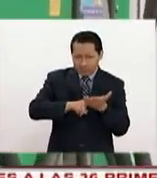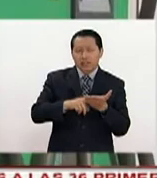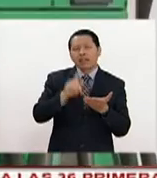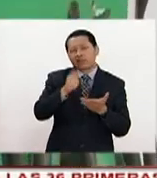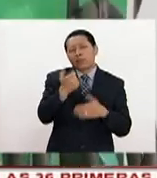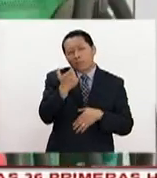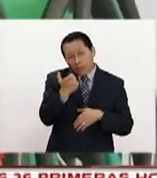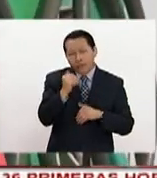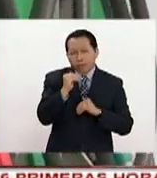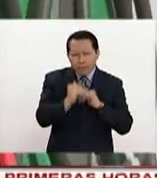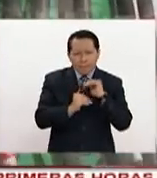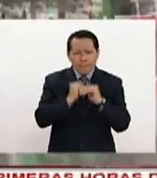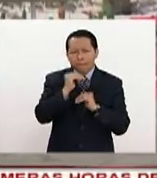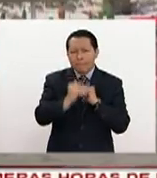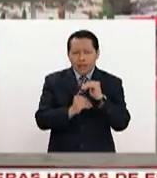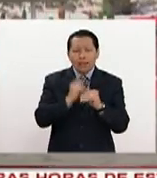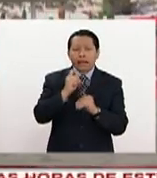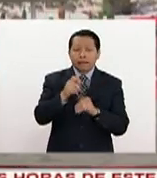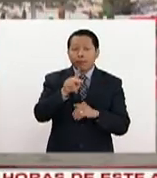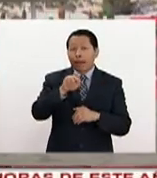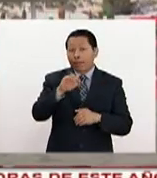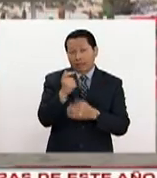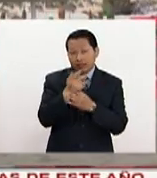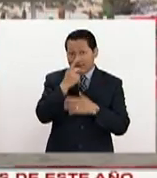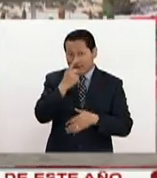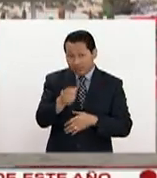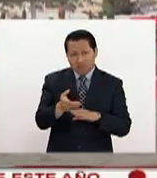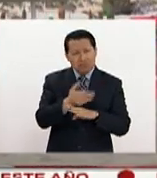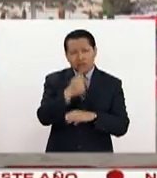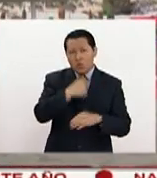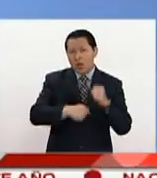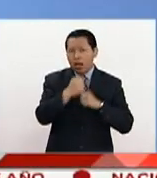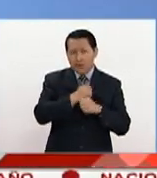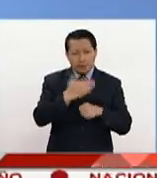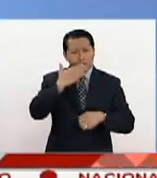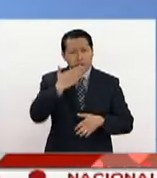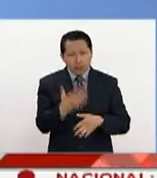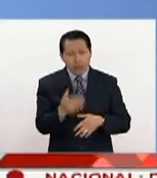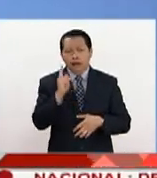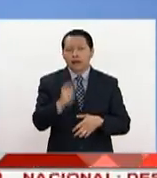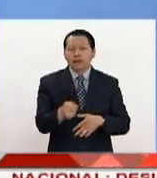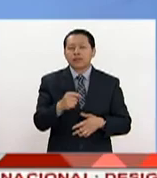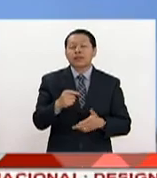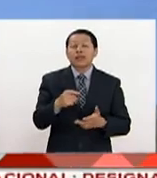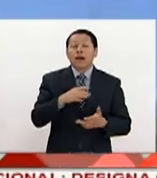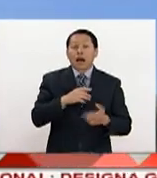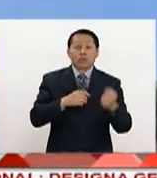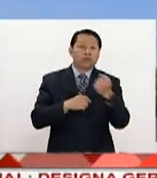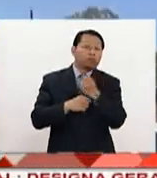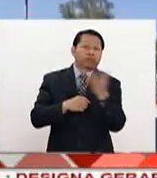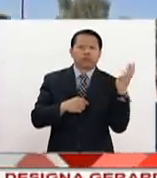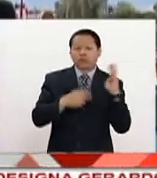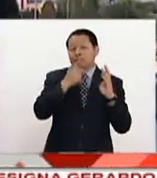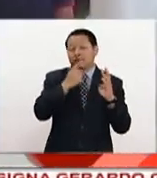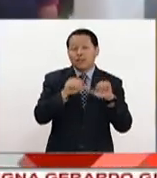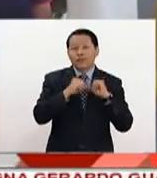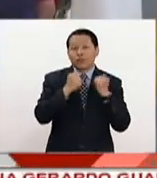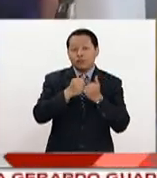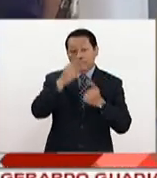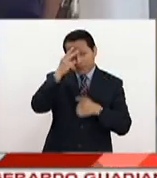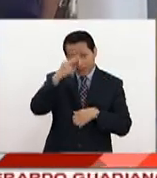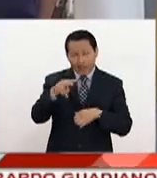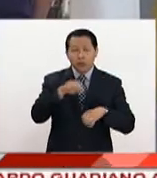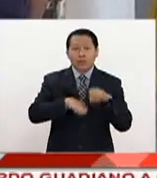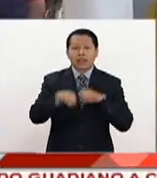con Pemex, ha tenido éxito desde hace más de un año. De esta manera se desmiente lo que declaró la Asociación Mexicana